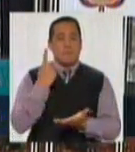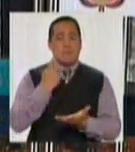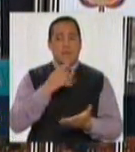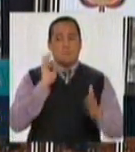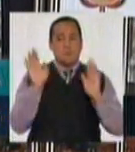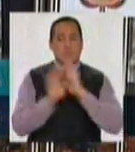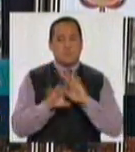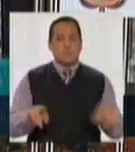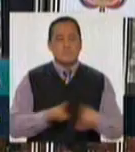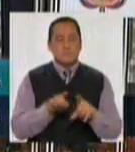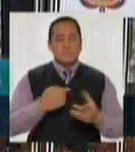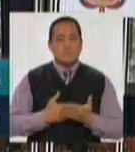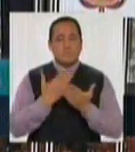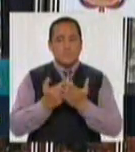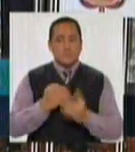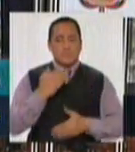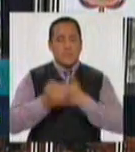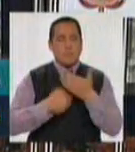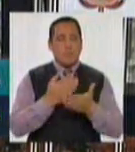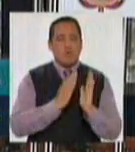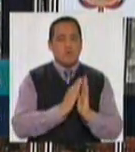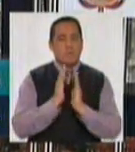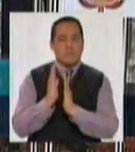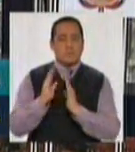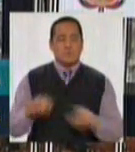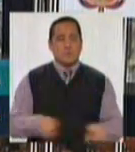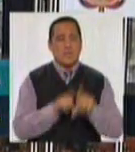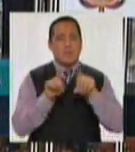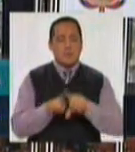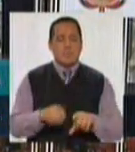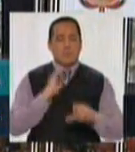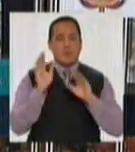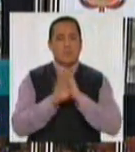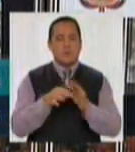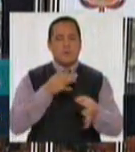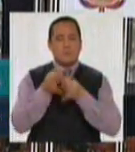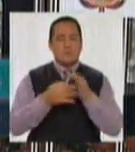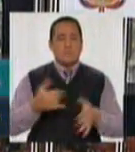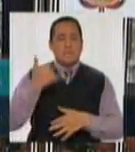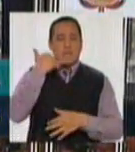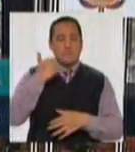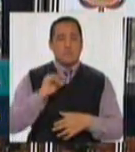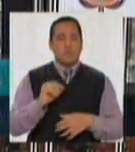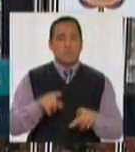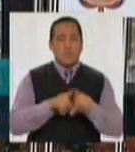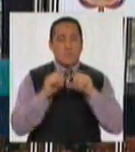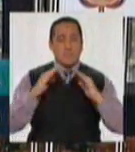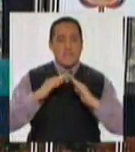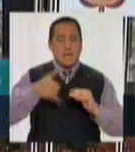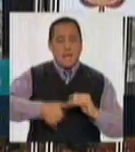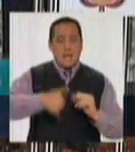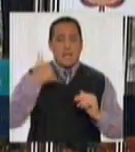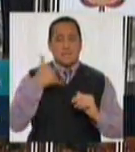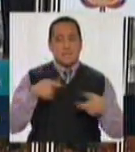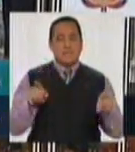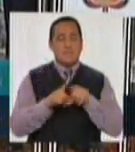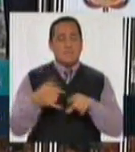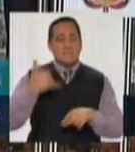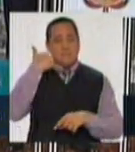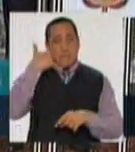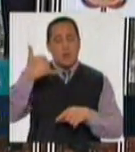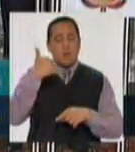que se establecen procedimientos para las llamadas de teléfono fijo y móvil, en especial para la región